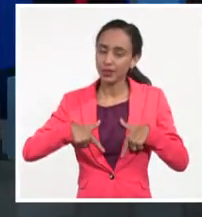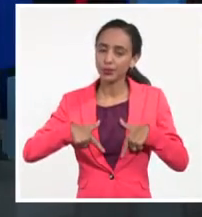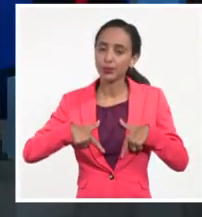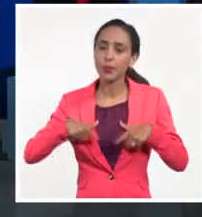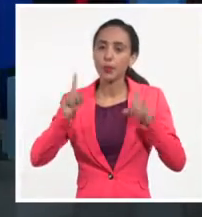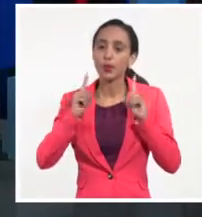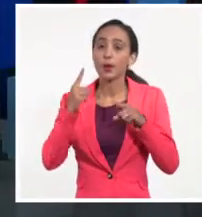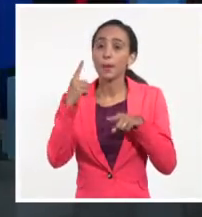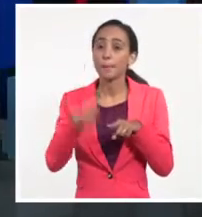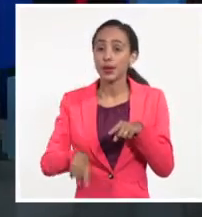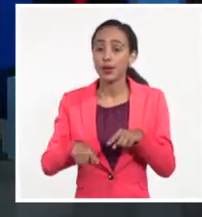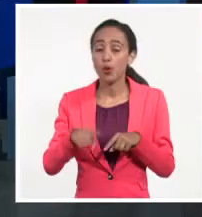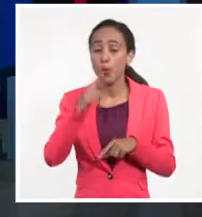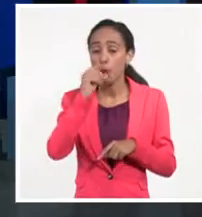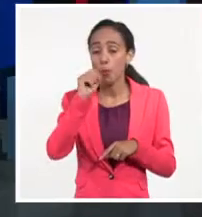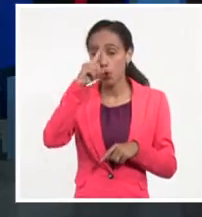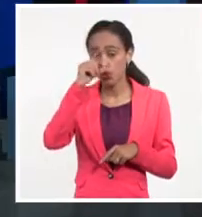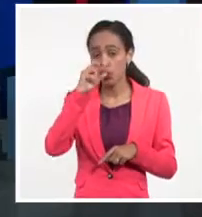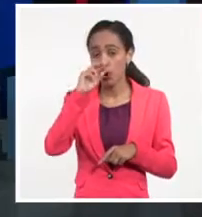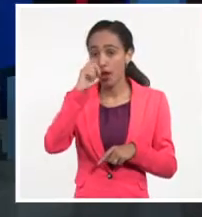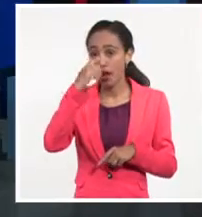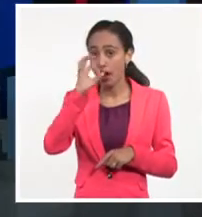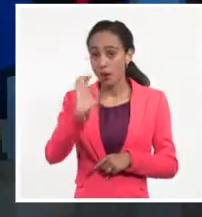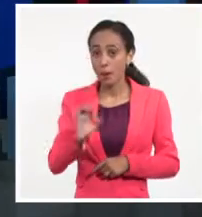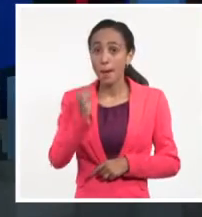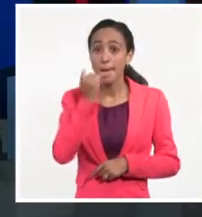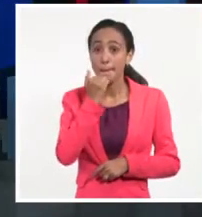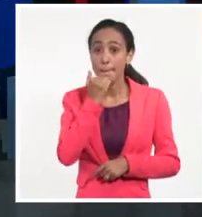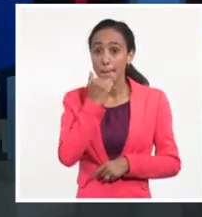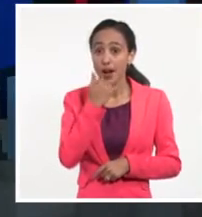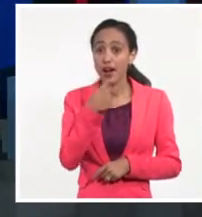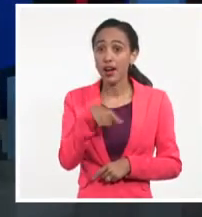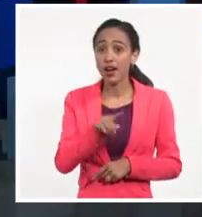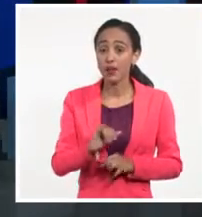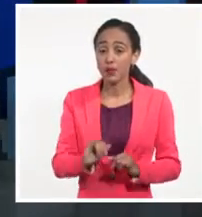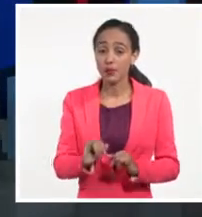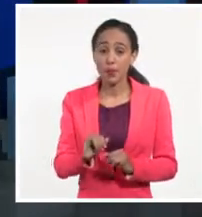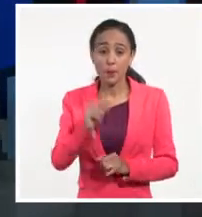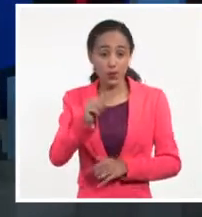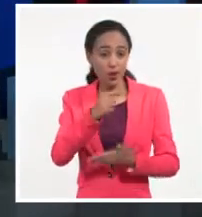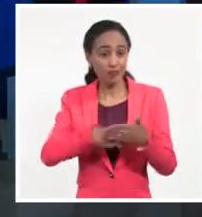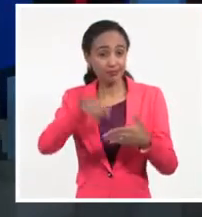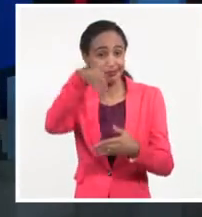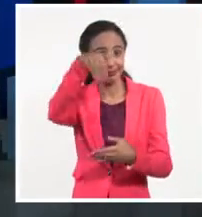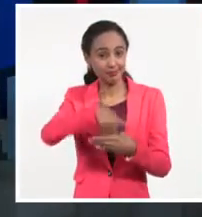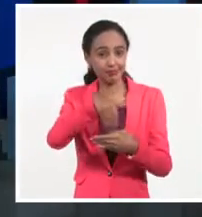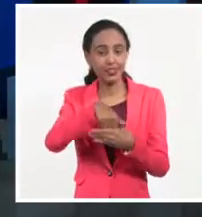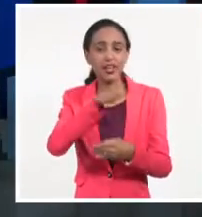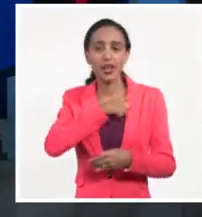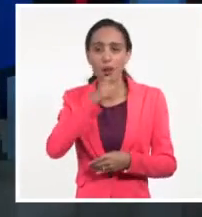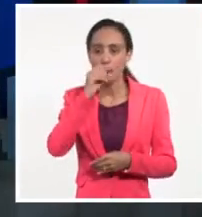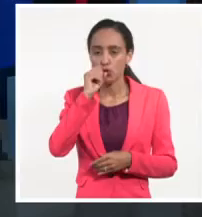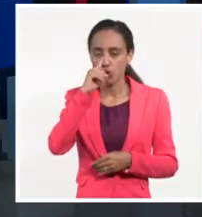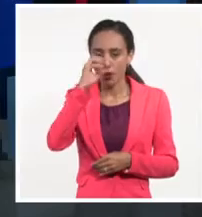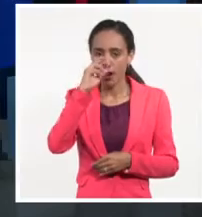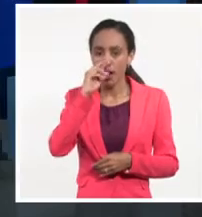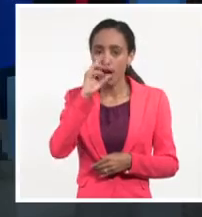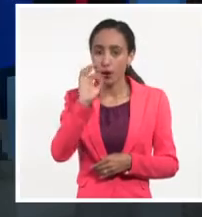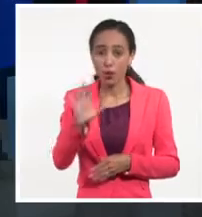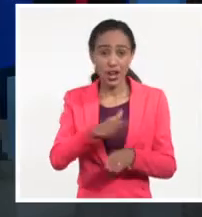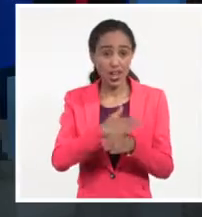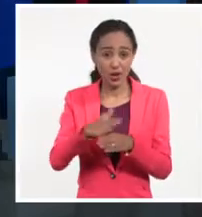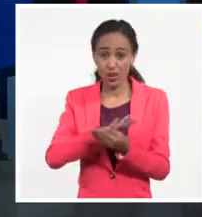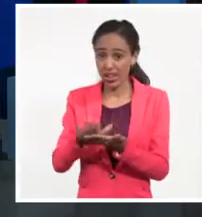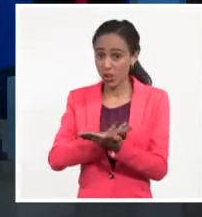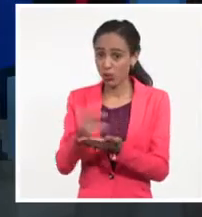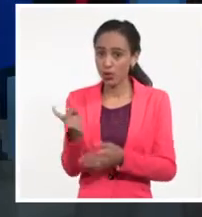también que Jair Bolsonaro es más popular que lo indicado por las encuestas. Ninguno de los dos alcanzó el 50% de los votos, por lo que